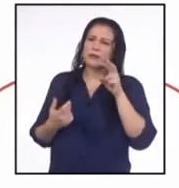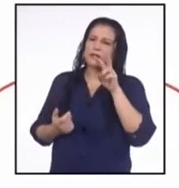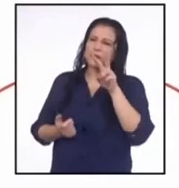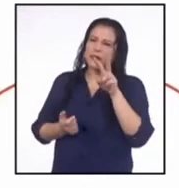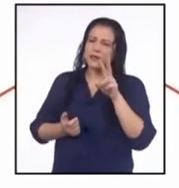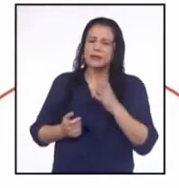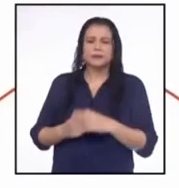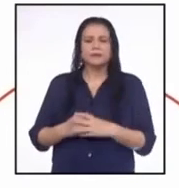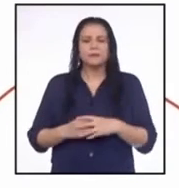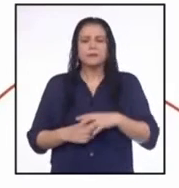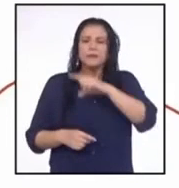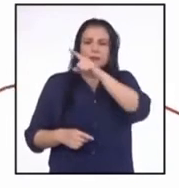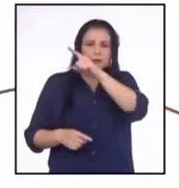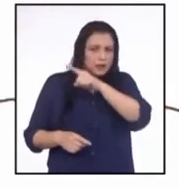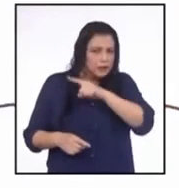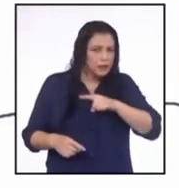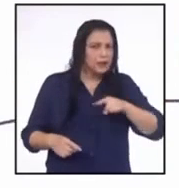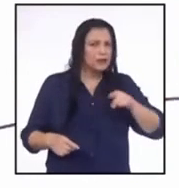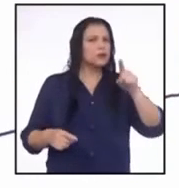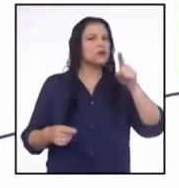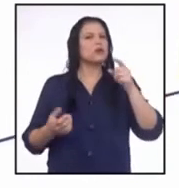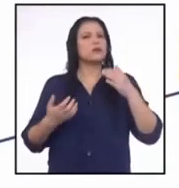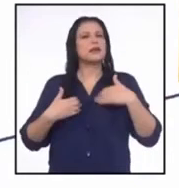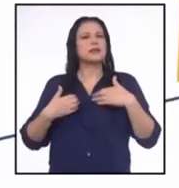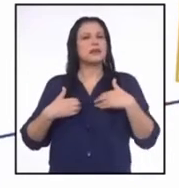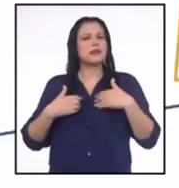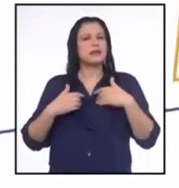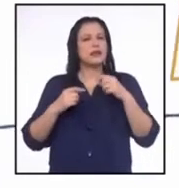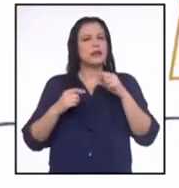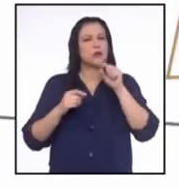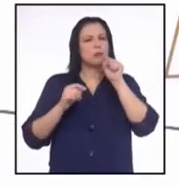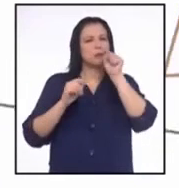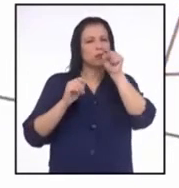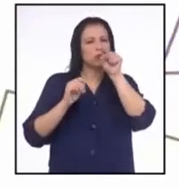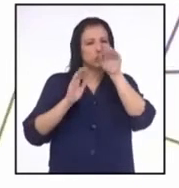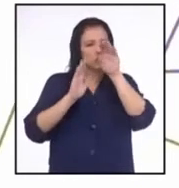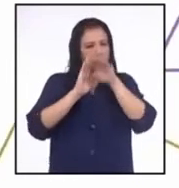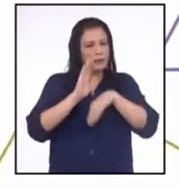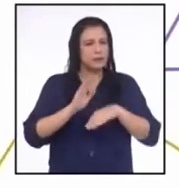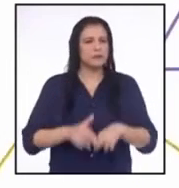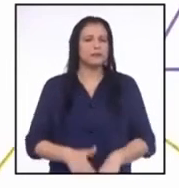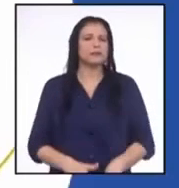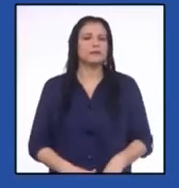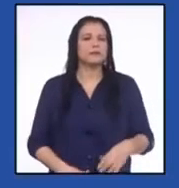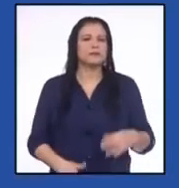apreciar que la curva formada por el cable tiene un punto mínimo.